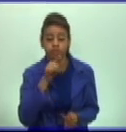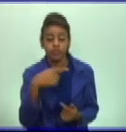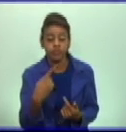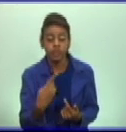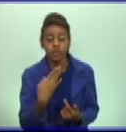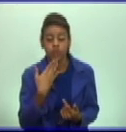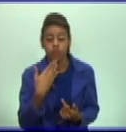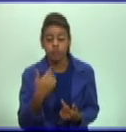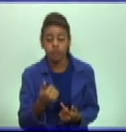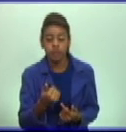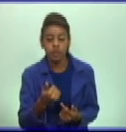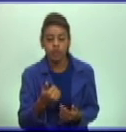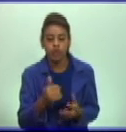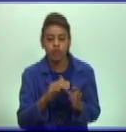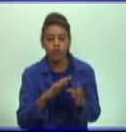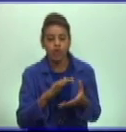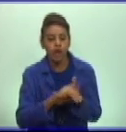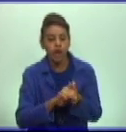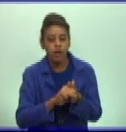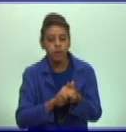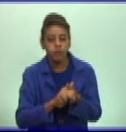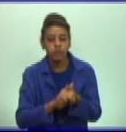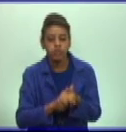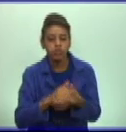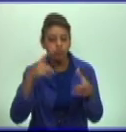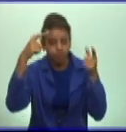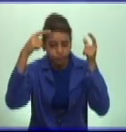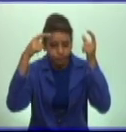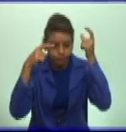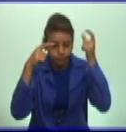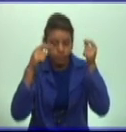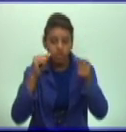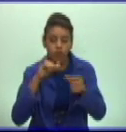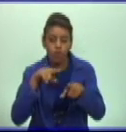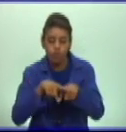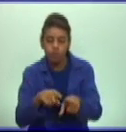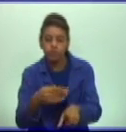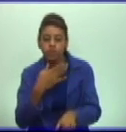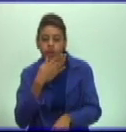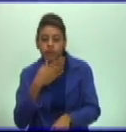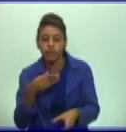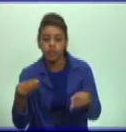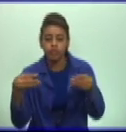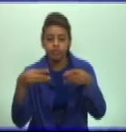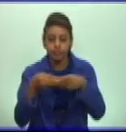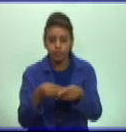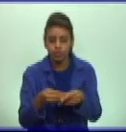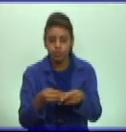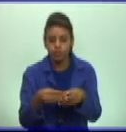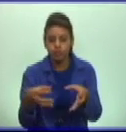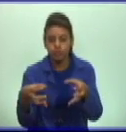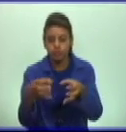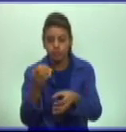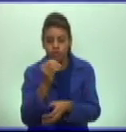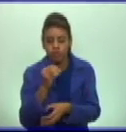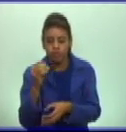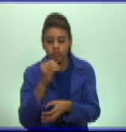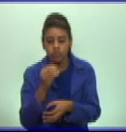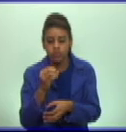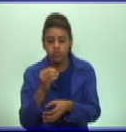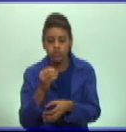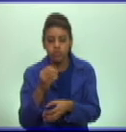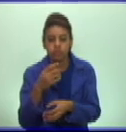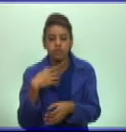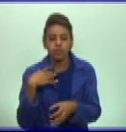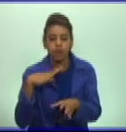mejor amigo de Cuba, Hugo Rafael Chávez Frías, se crea la Alianza Bolivariana para las Américas y luego